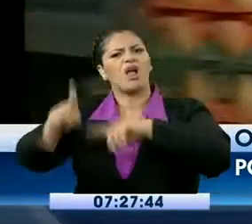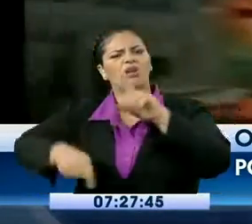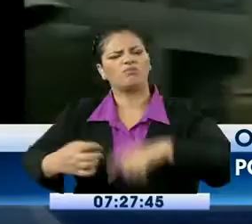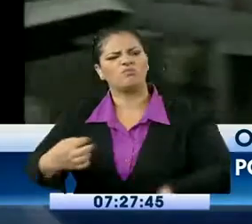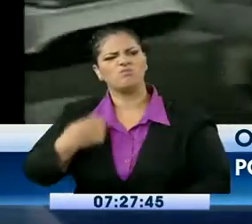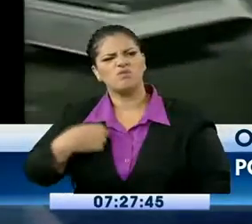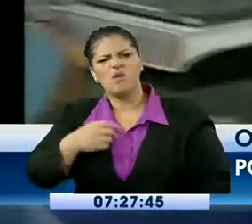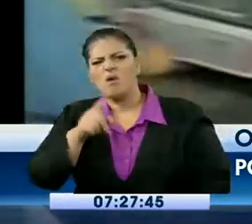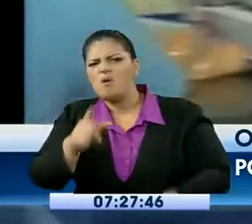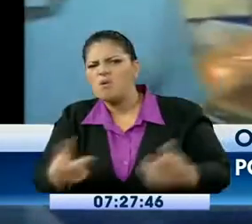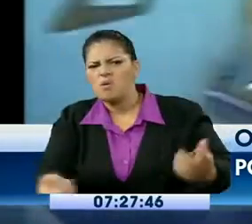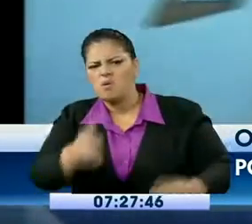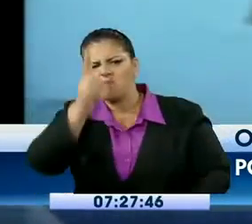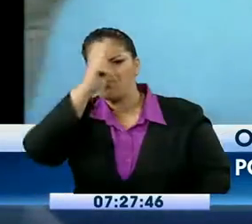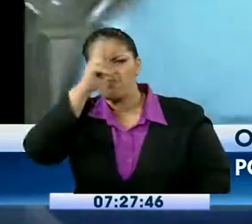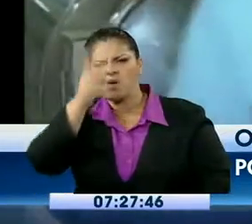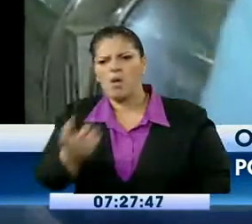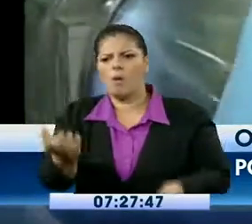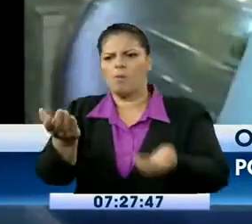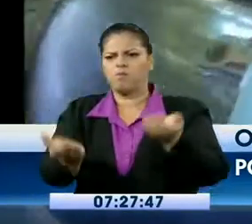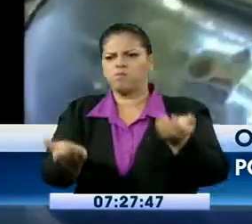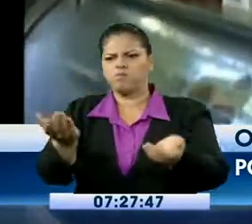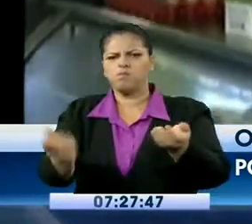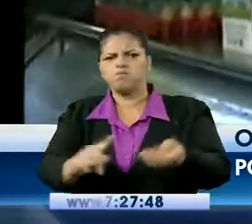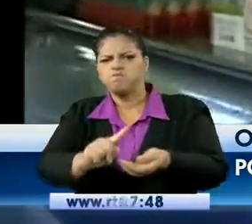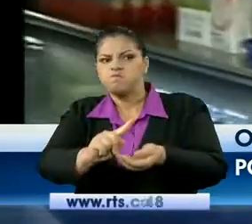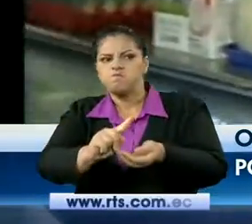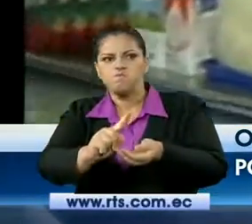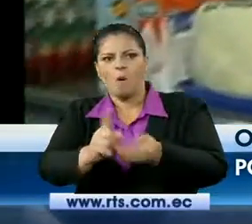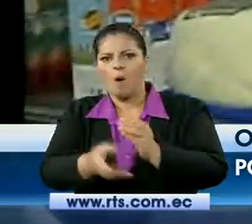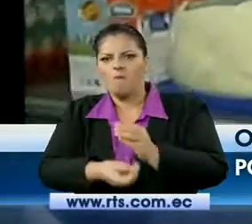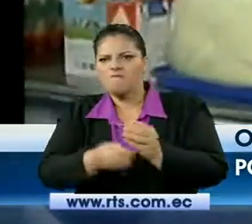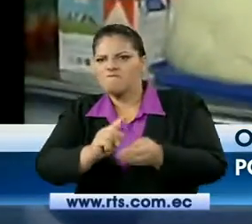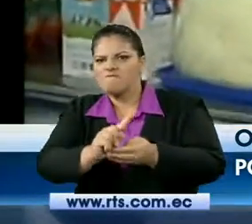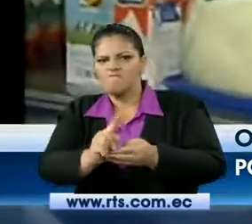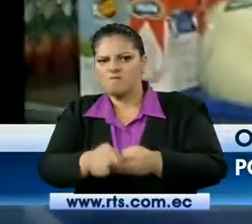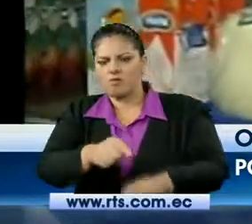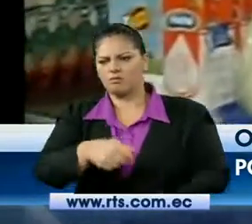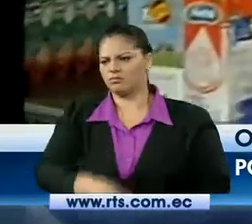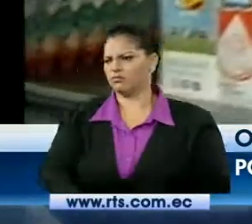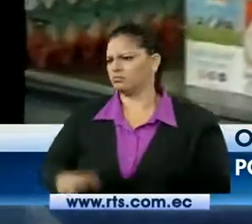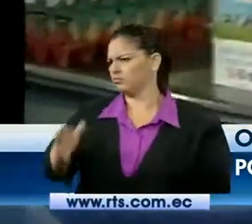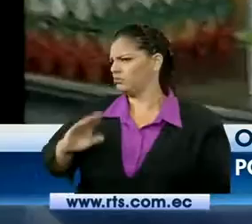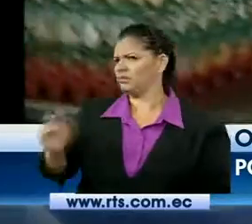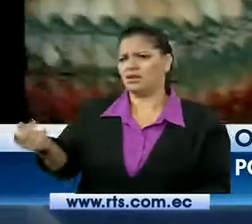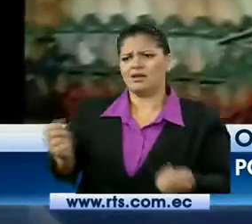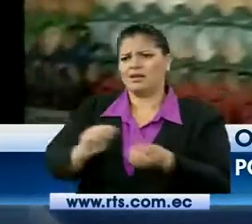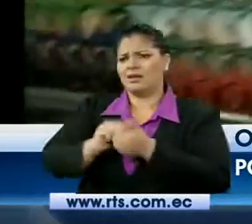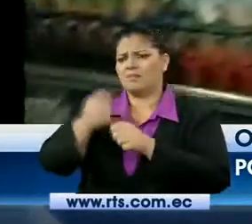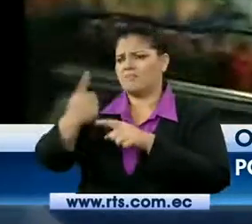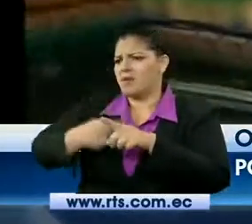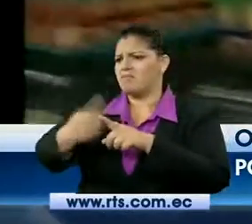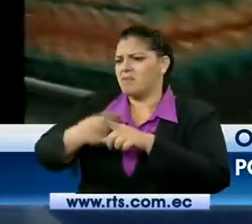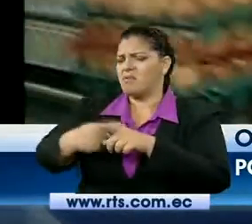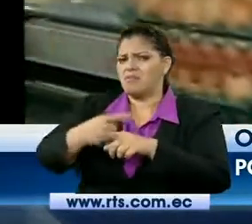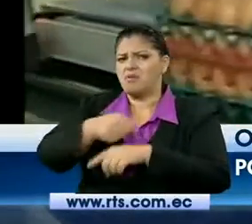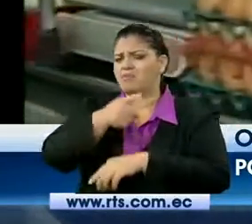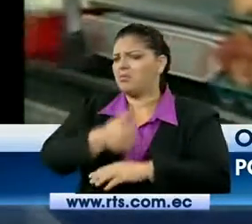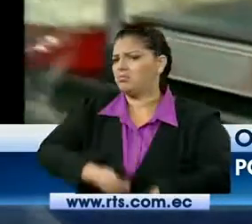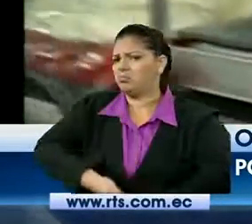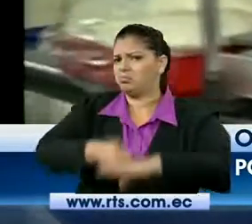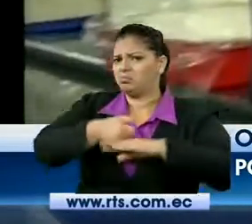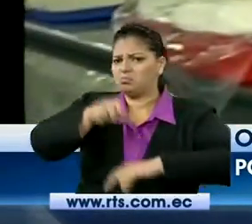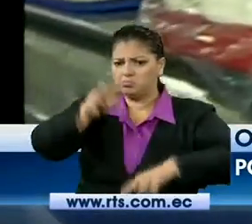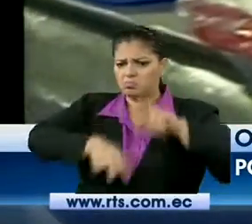alteradas, pesan de más. ¿Usted se ha hecho chequear su balanza? Al mes viene la intendencia, viene a revisar la balanza en todo el mercado. ¿Todos los meses? Cada